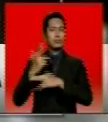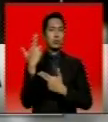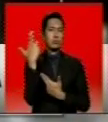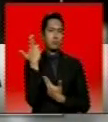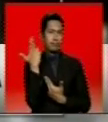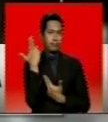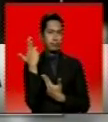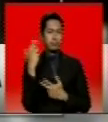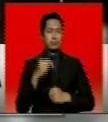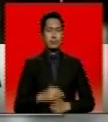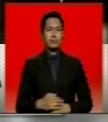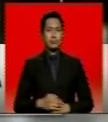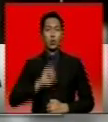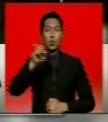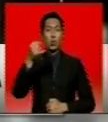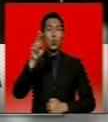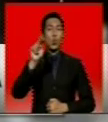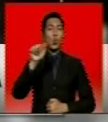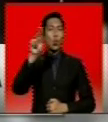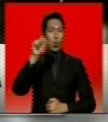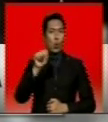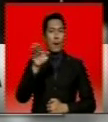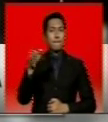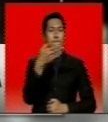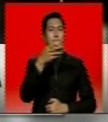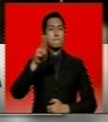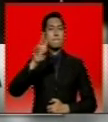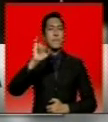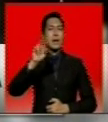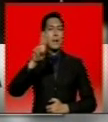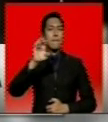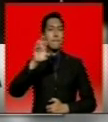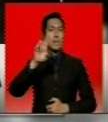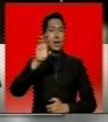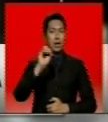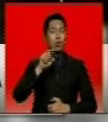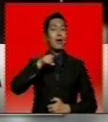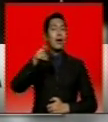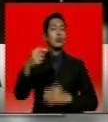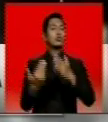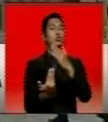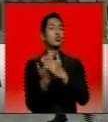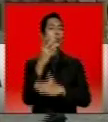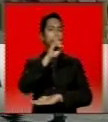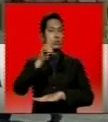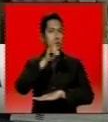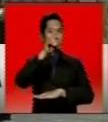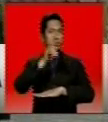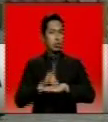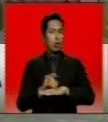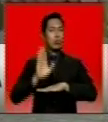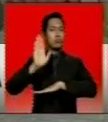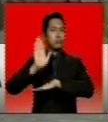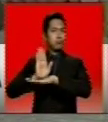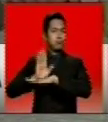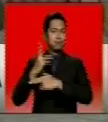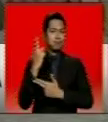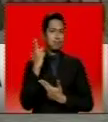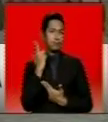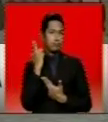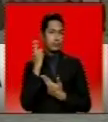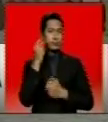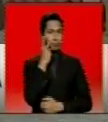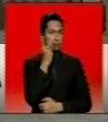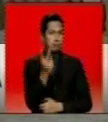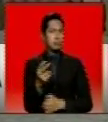Fuerzas Armadas. Juan Francisco Vivero, él es el nuevo director del Instituto de Seguridad. Como podemos observar, se